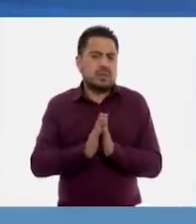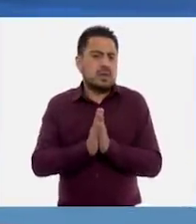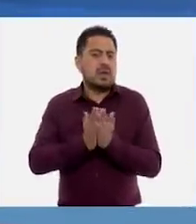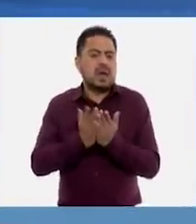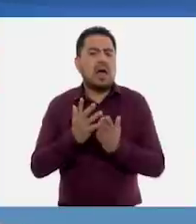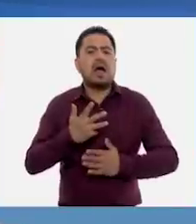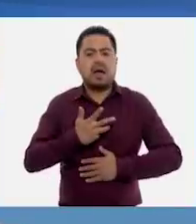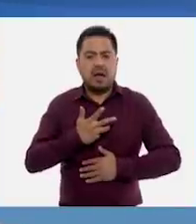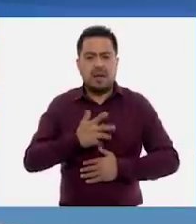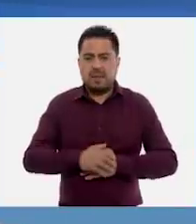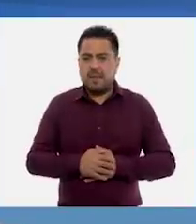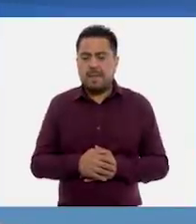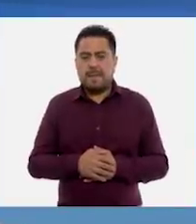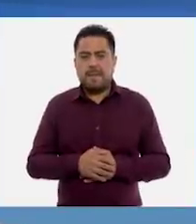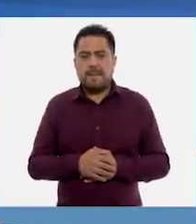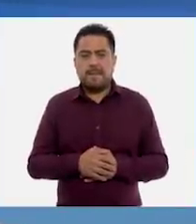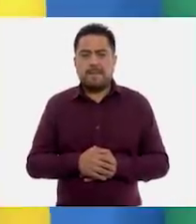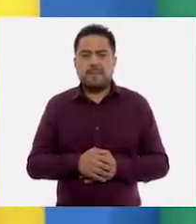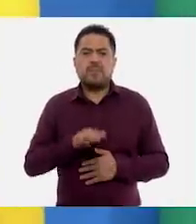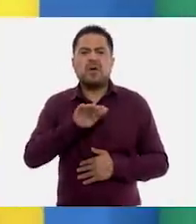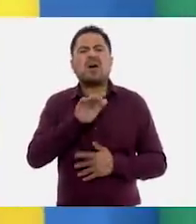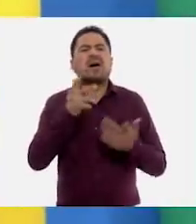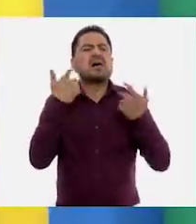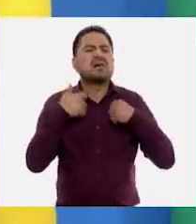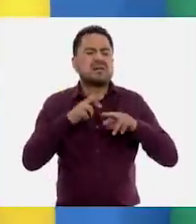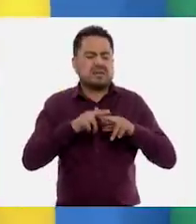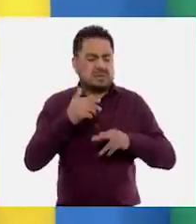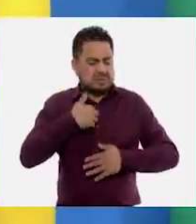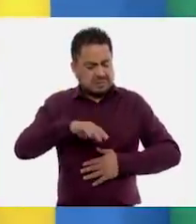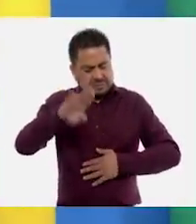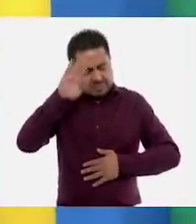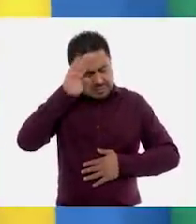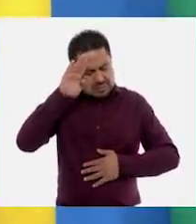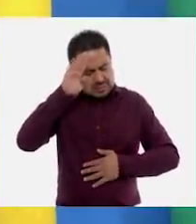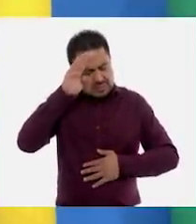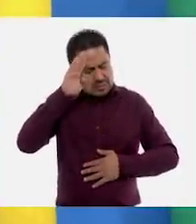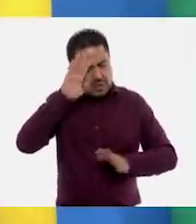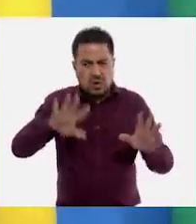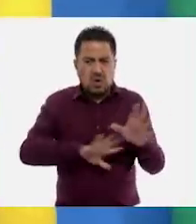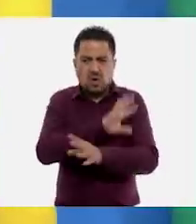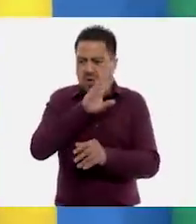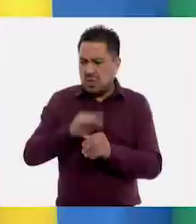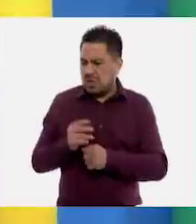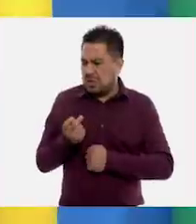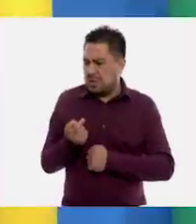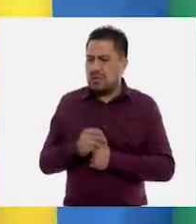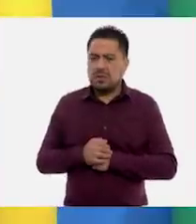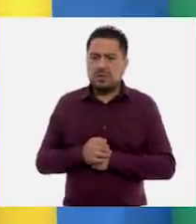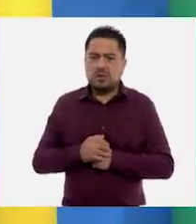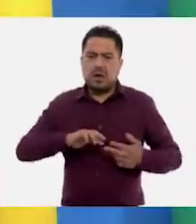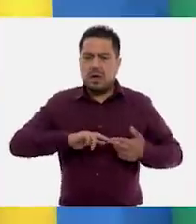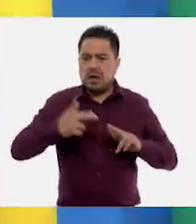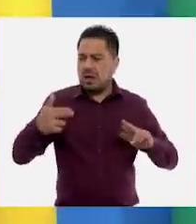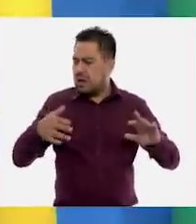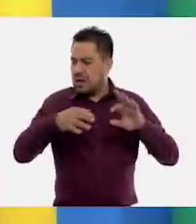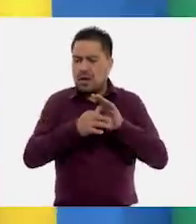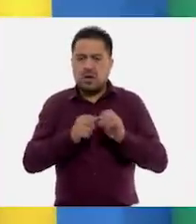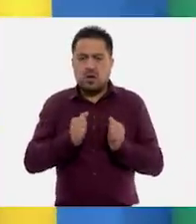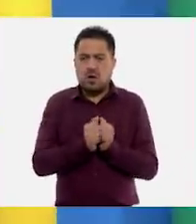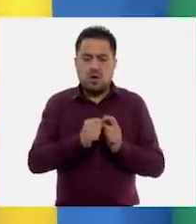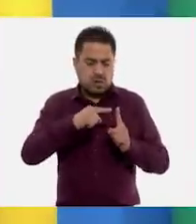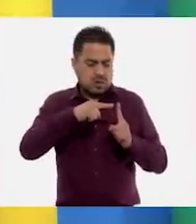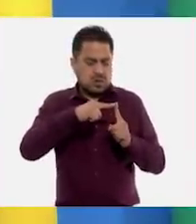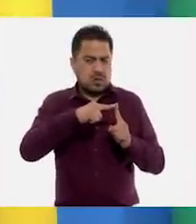367 libros. Oiga, maestra, y me quedé pensando en que todo esto se relaciona con la